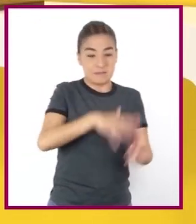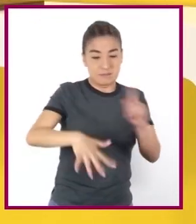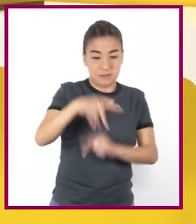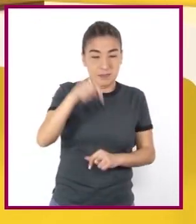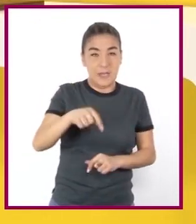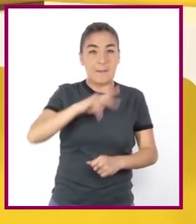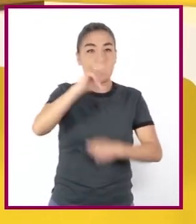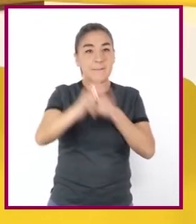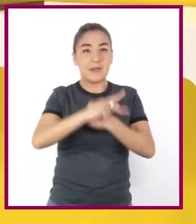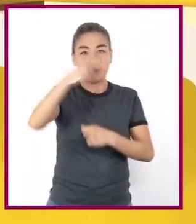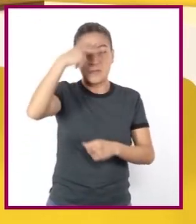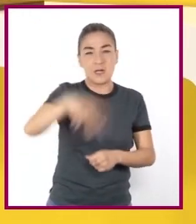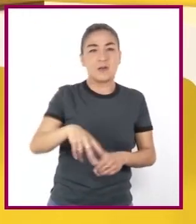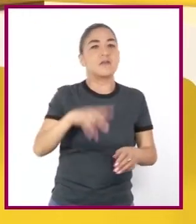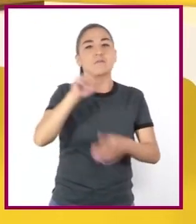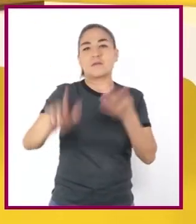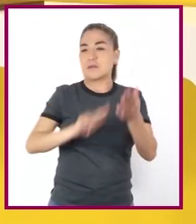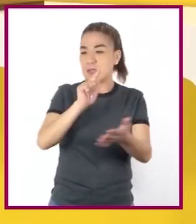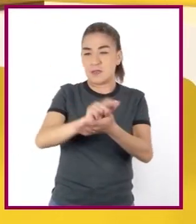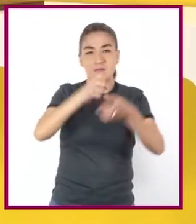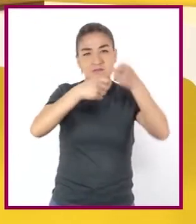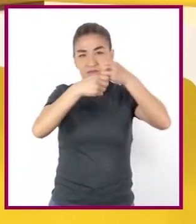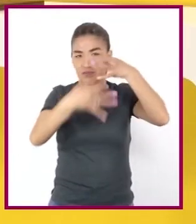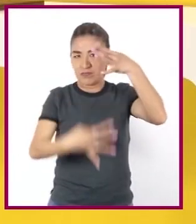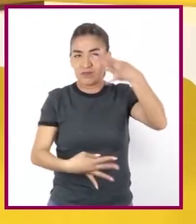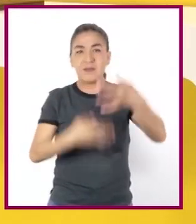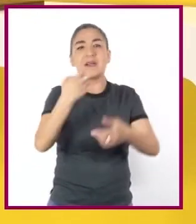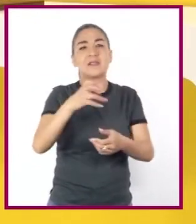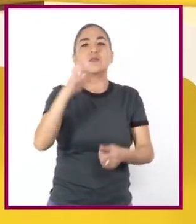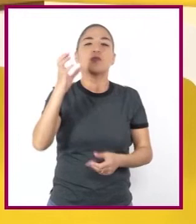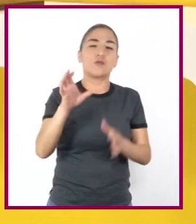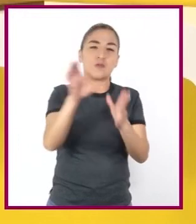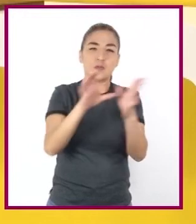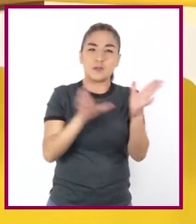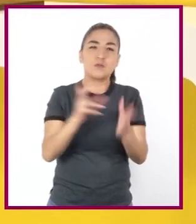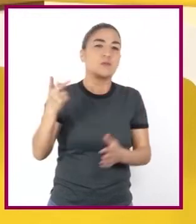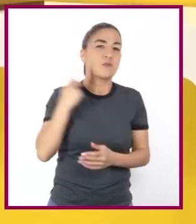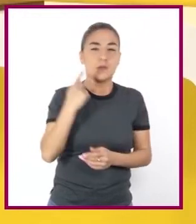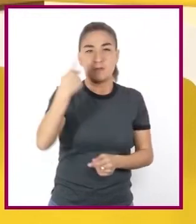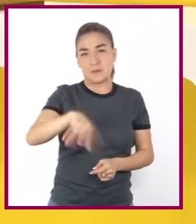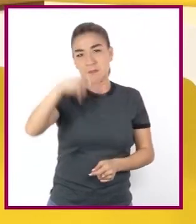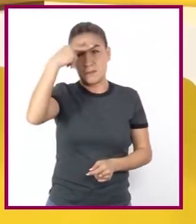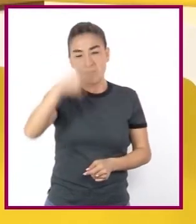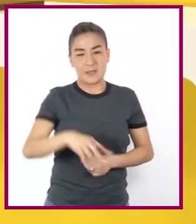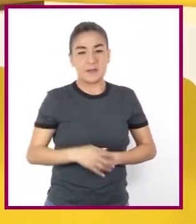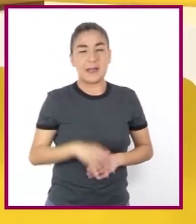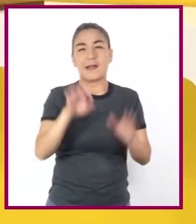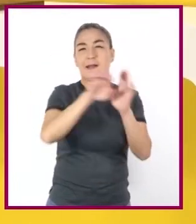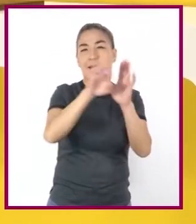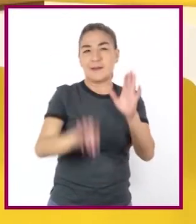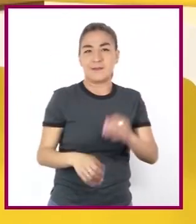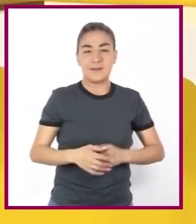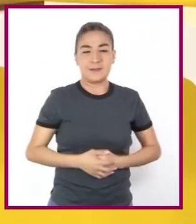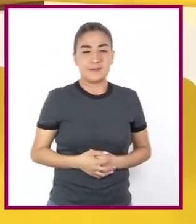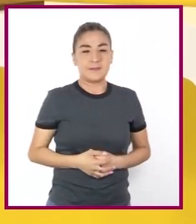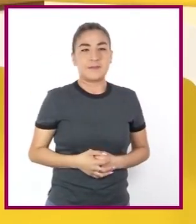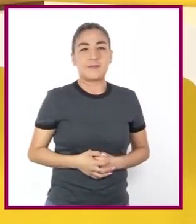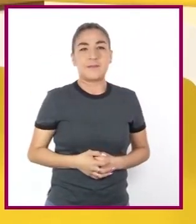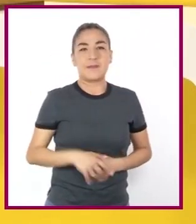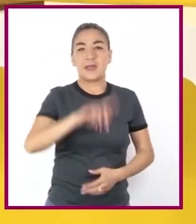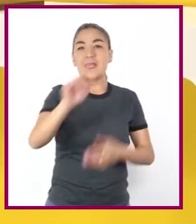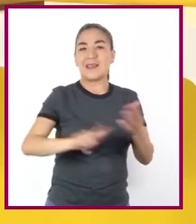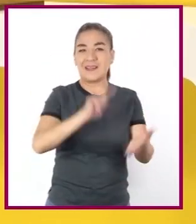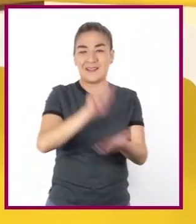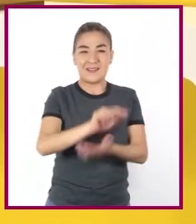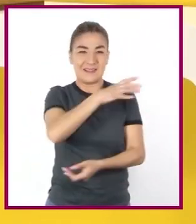con leyes derivadas de la Constitución Política de los Estados Unidos Mexicanos. Por ejemplo, Ley